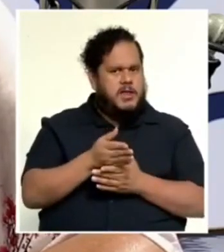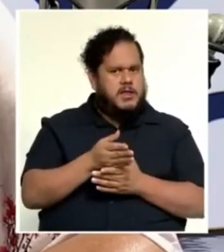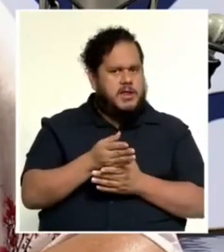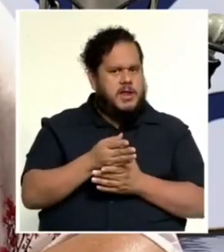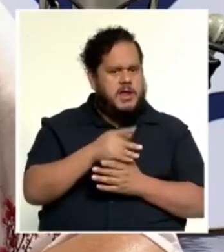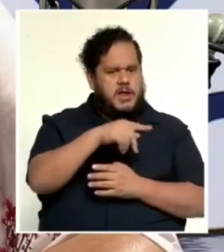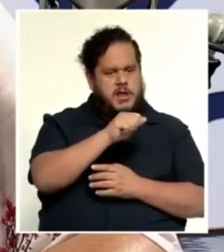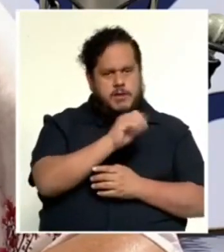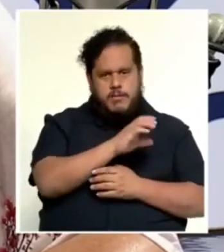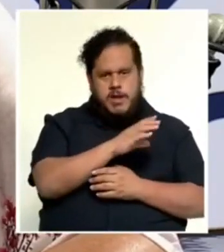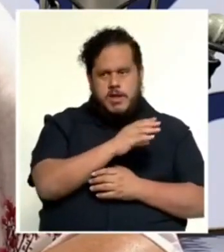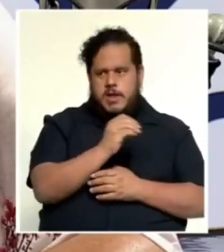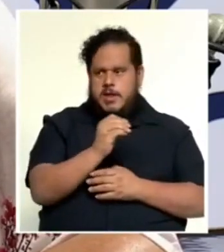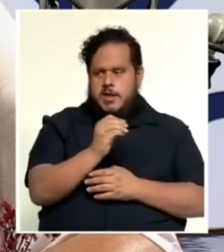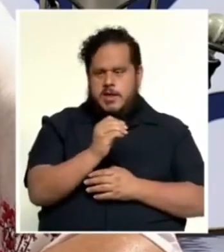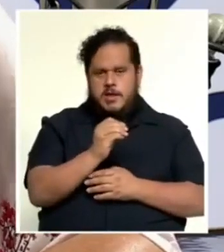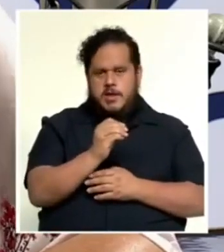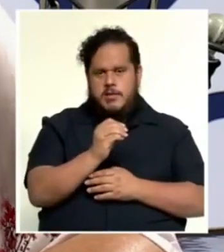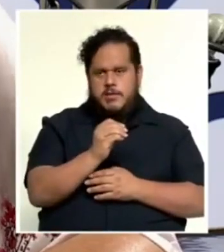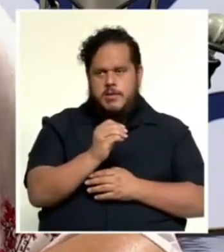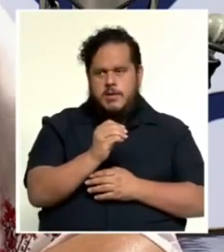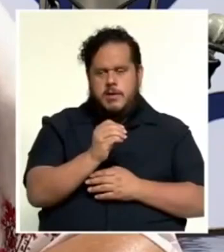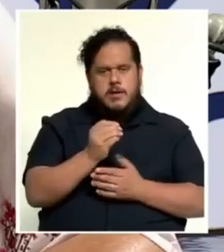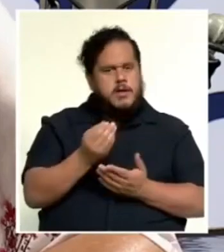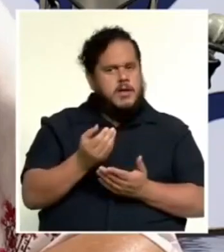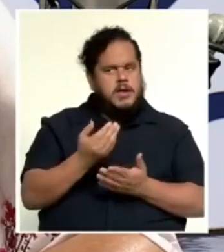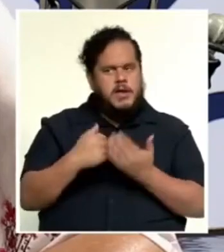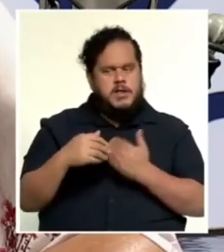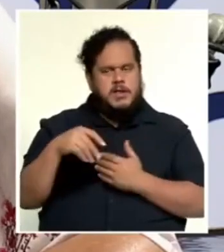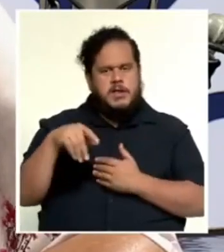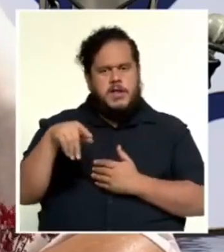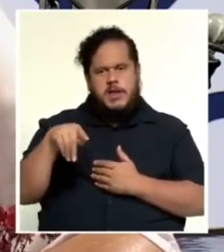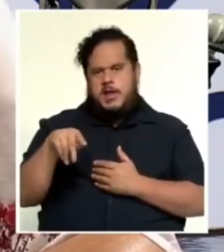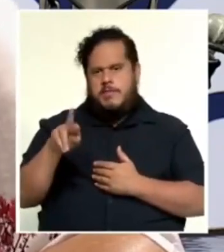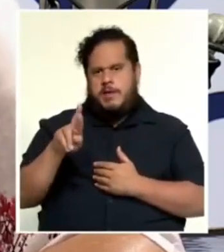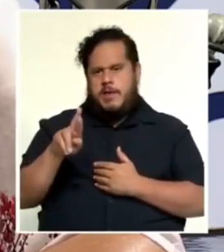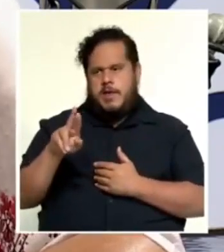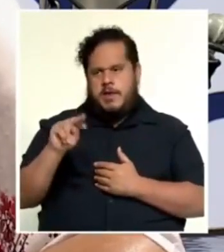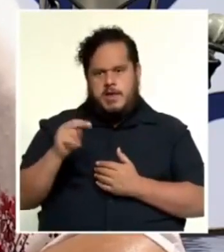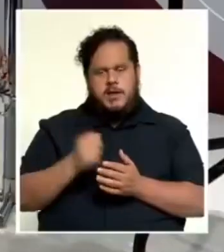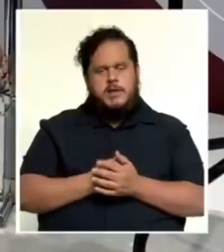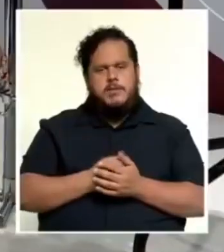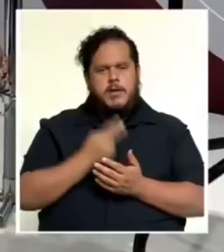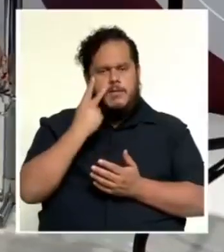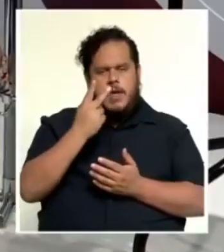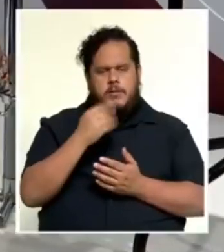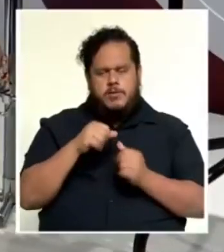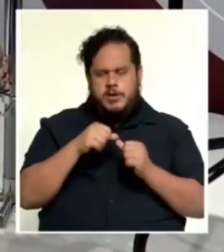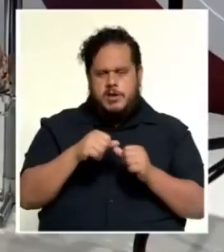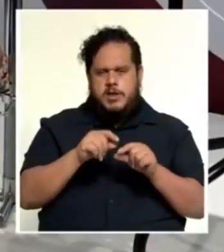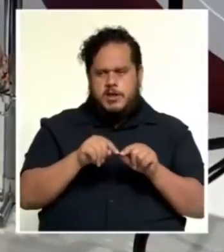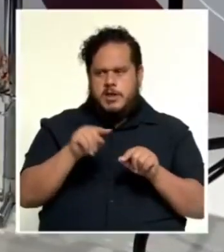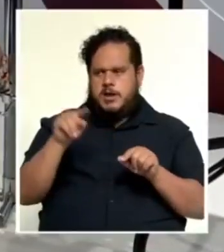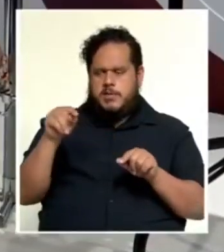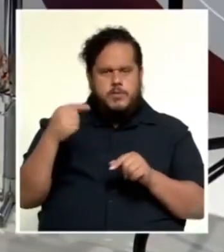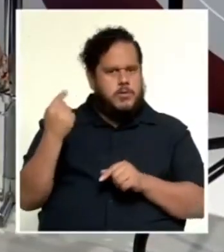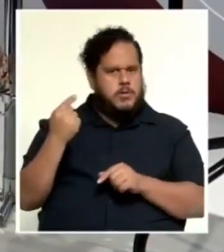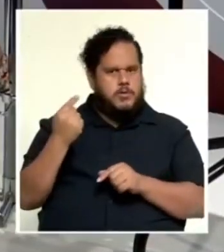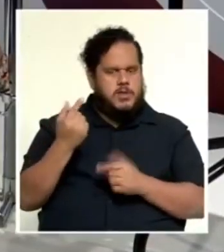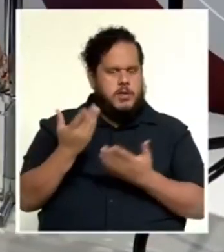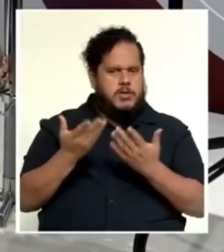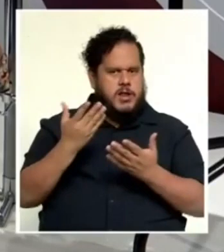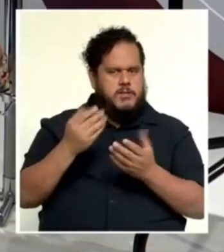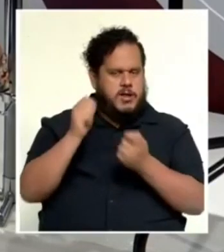Acción Ciudadana y el partido entonces Restauración Nacional. Veamos el siguiente gráfico y Gustavo nos hace el